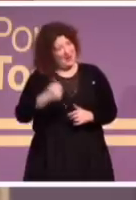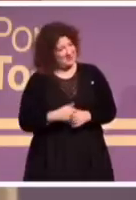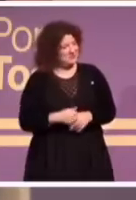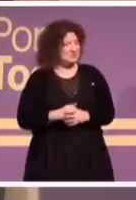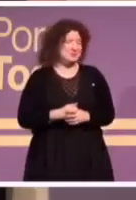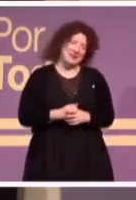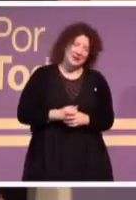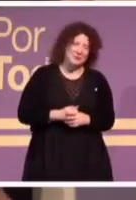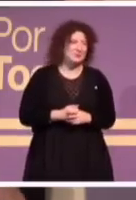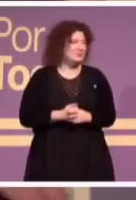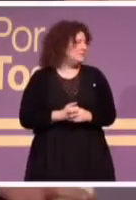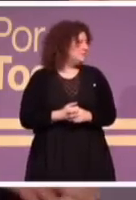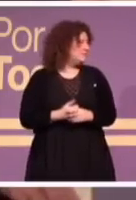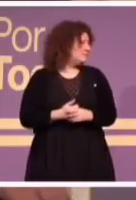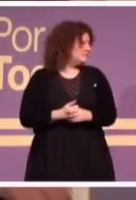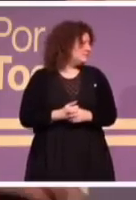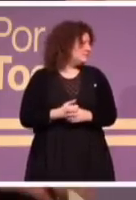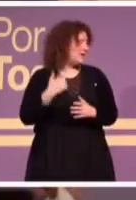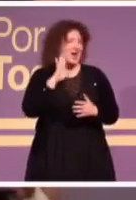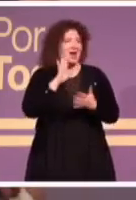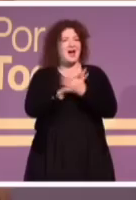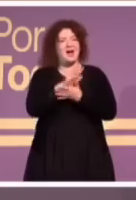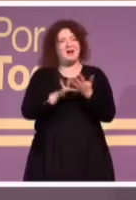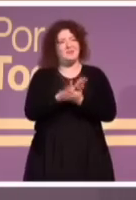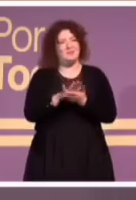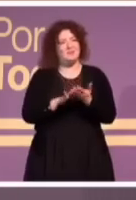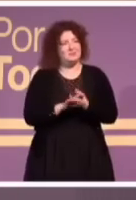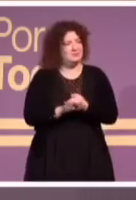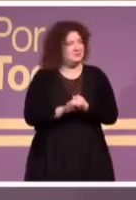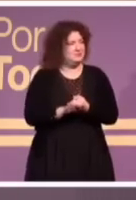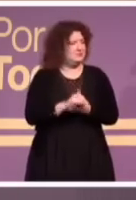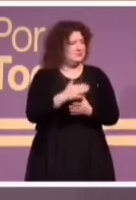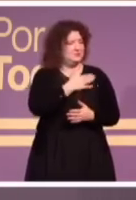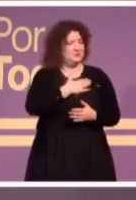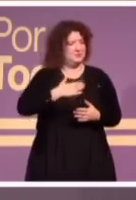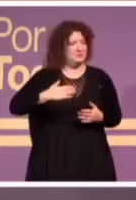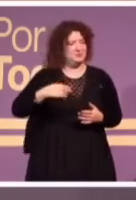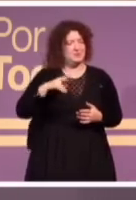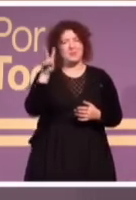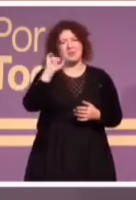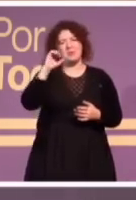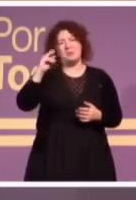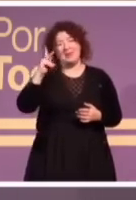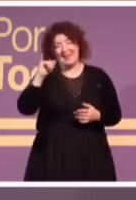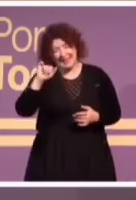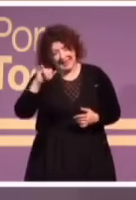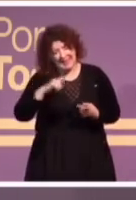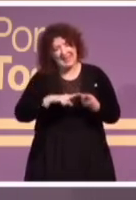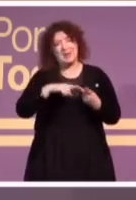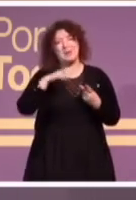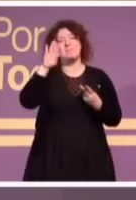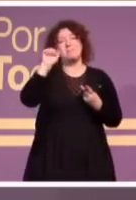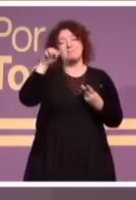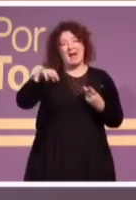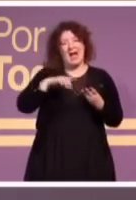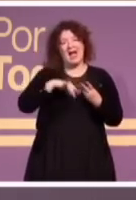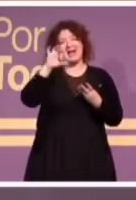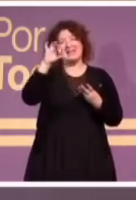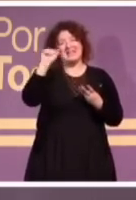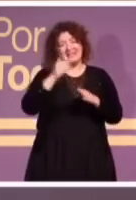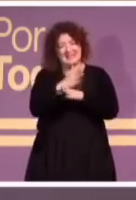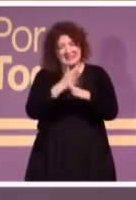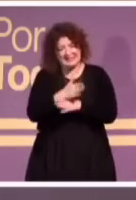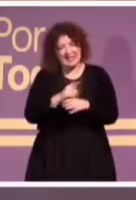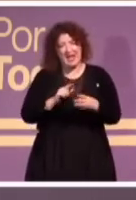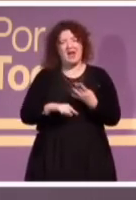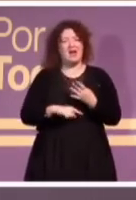compañeras cuando han intervenido antes, a Vicky, a Pam, a Isa, a Tere, a Lidia,